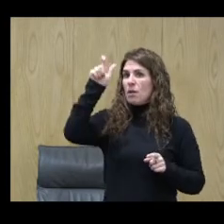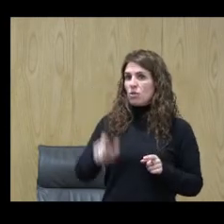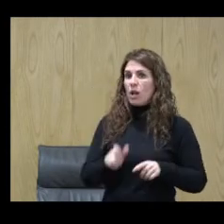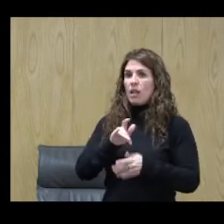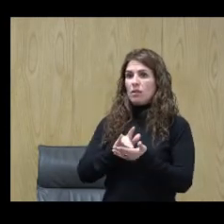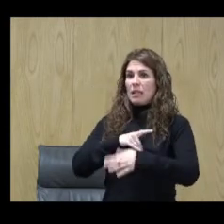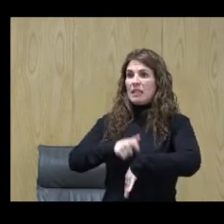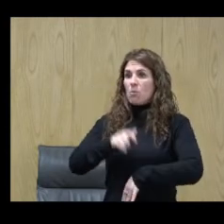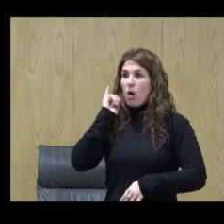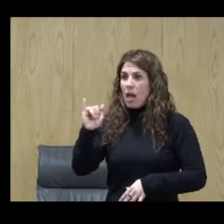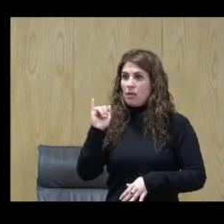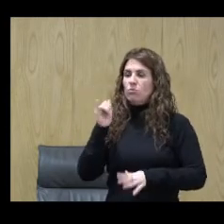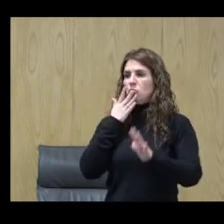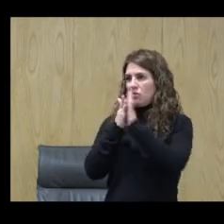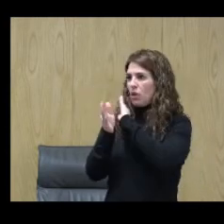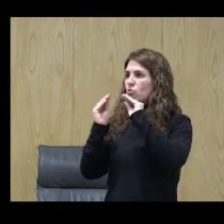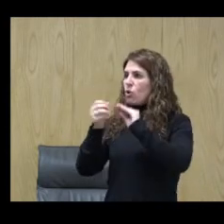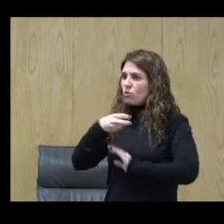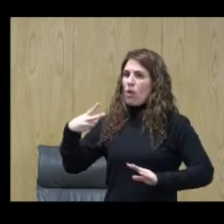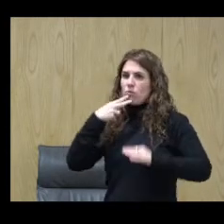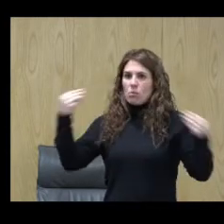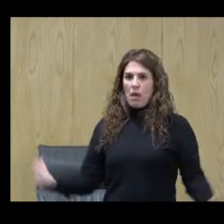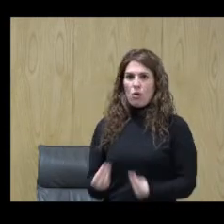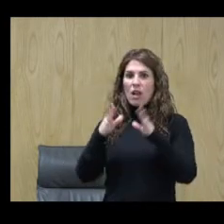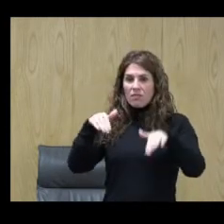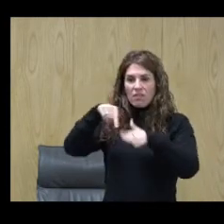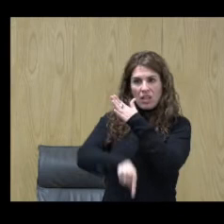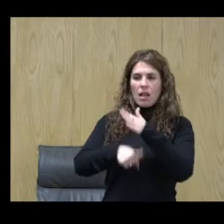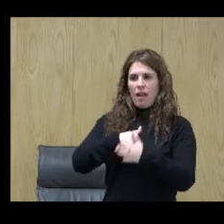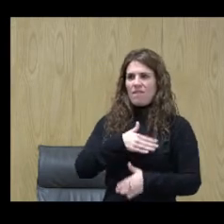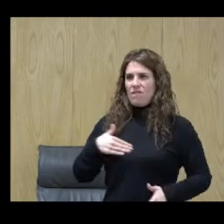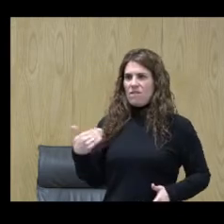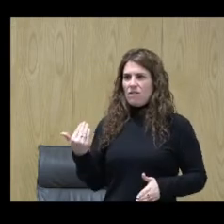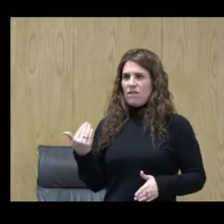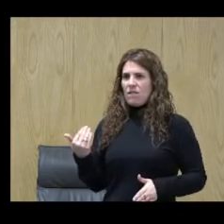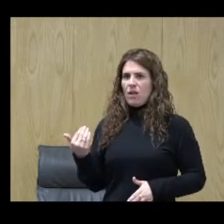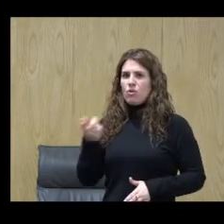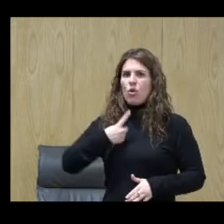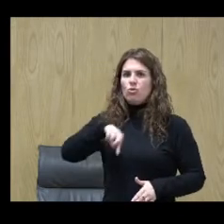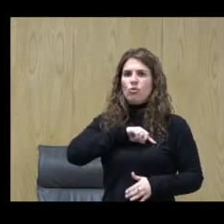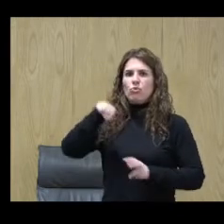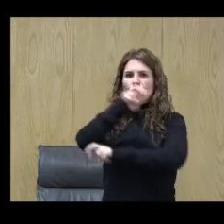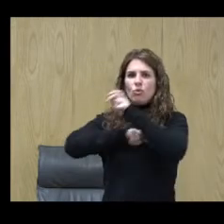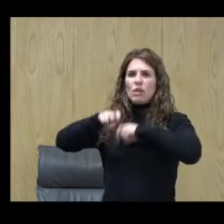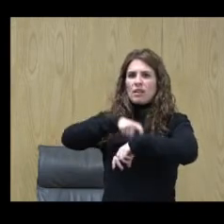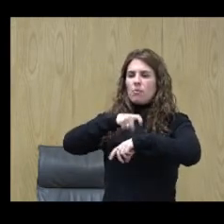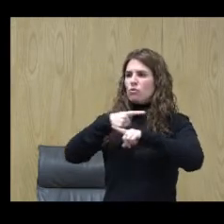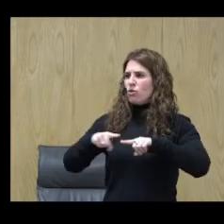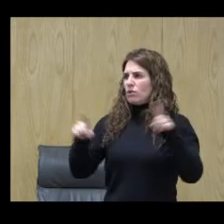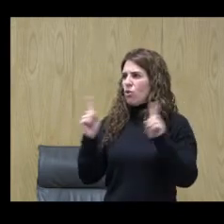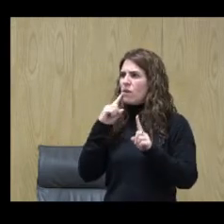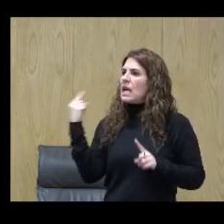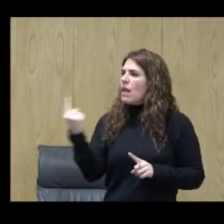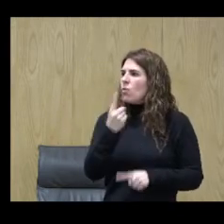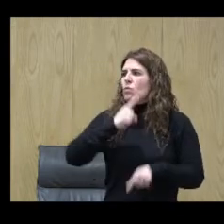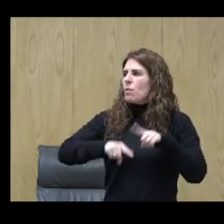tiempo, pues mejora sus resultados, que al fondo es lo que queremos. O sea, no tenemos que buscar esos tiempos, ¿no? Que cada uno dedique el tiempo que